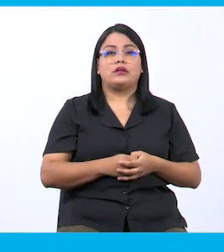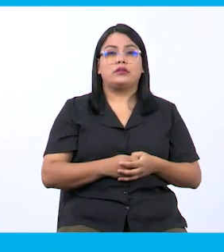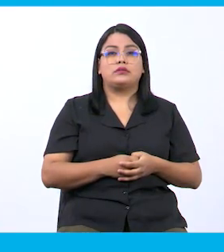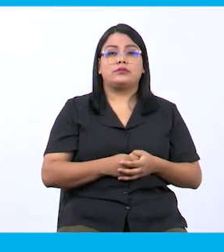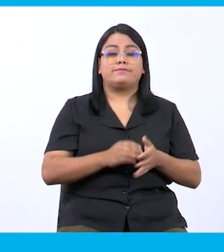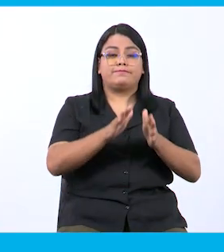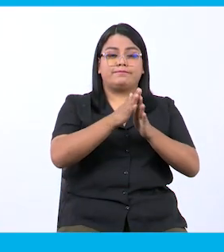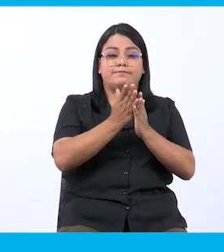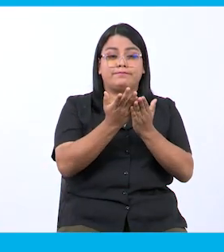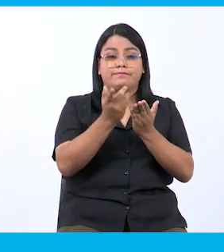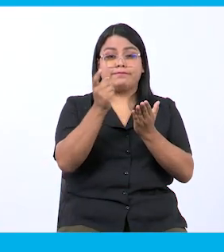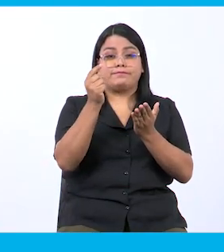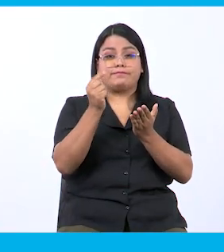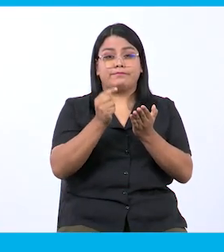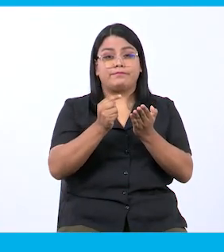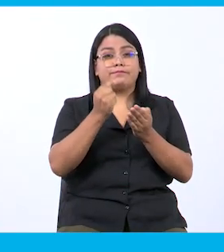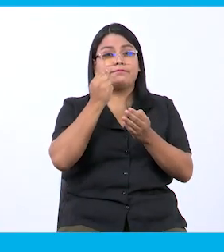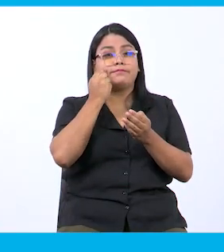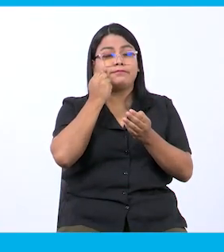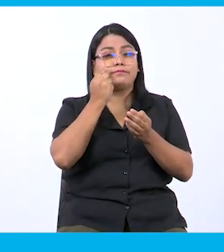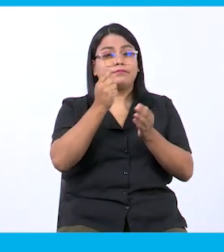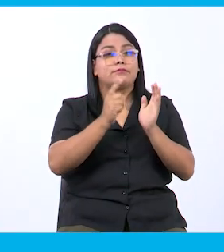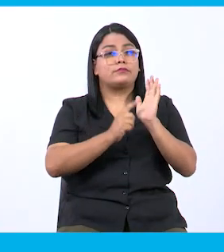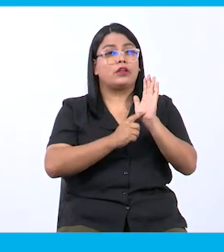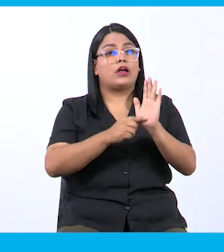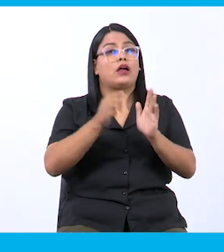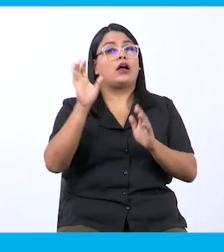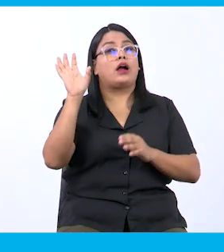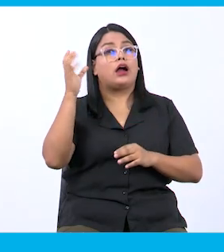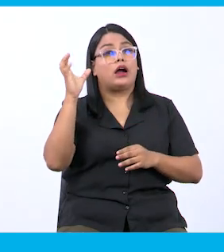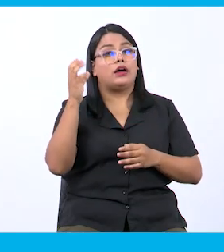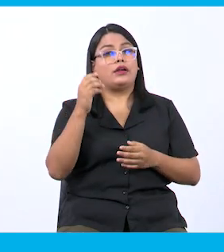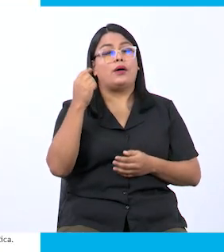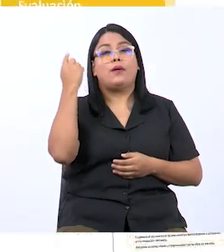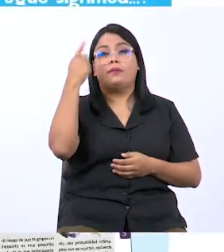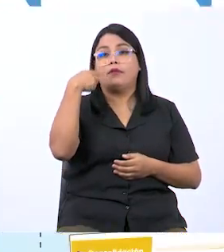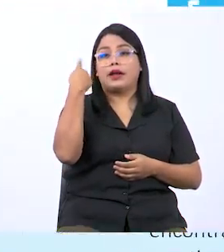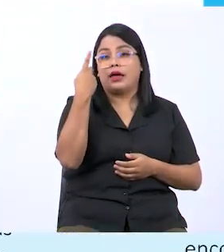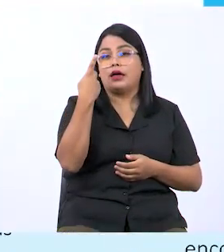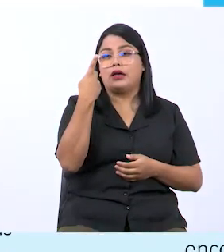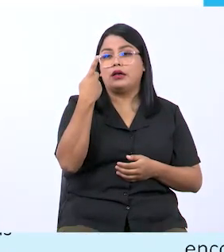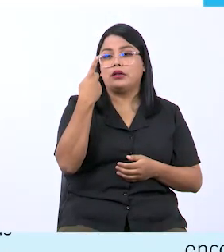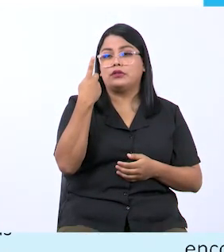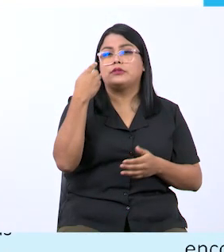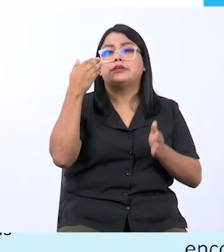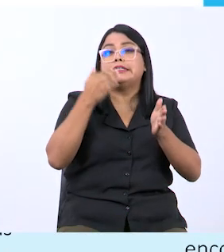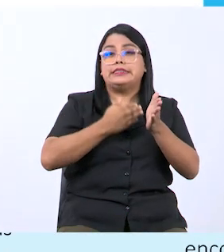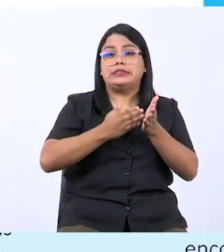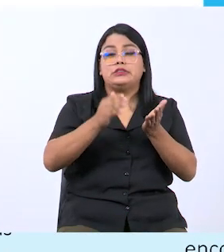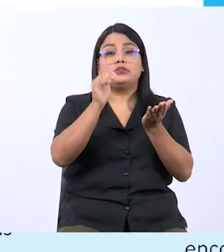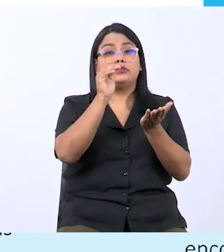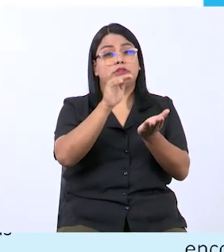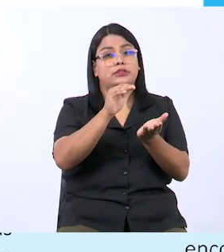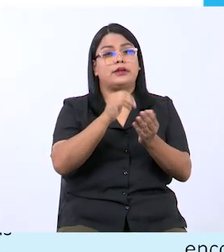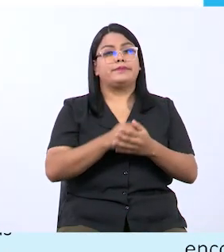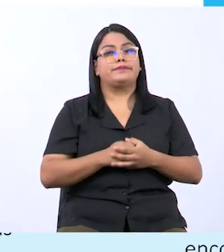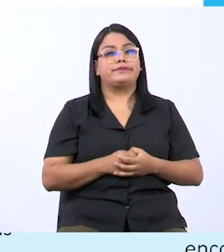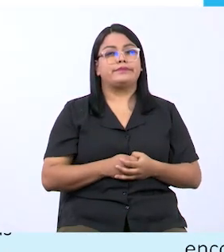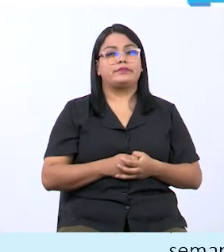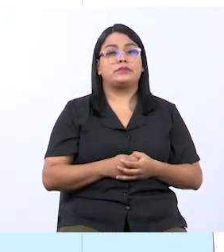Cada sección de este apartado está destacada en colores. Morado, para la entrada de